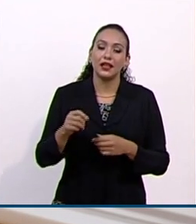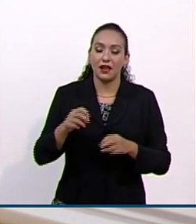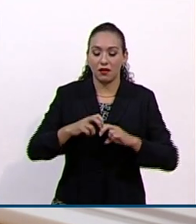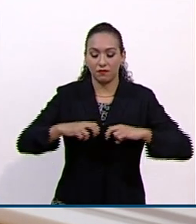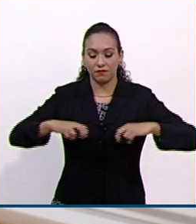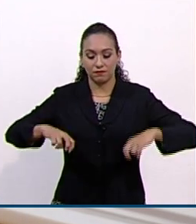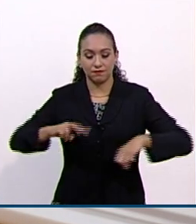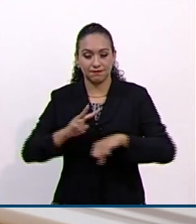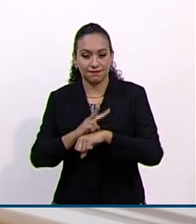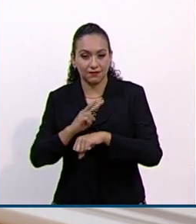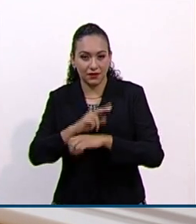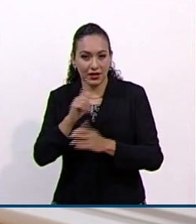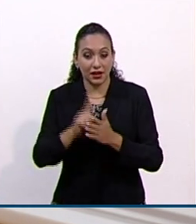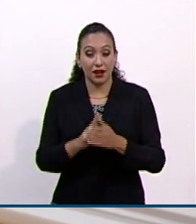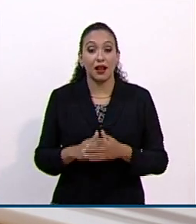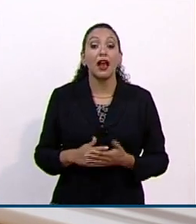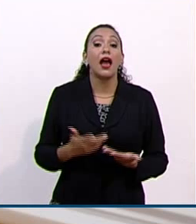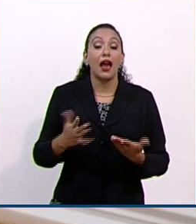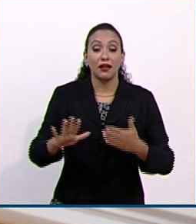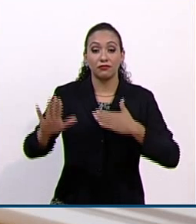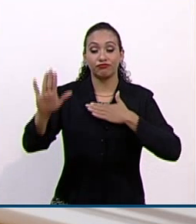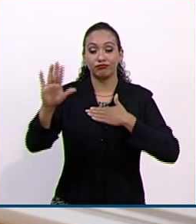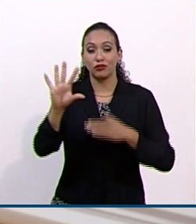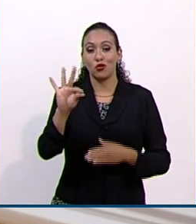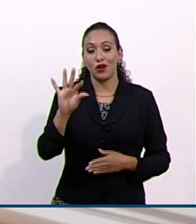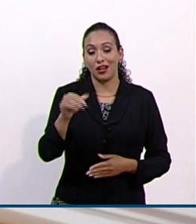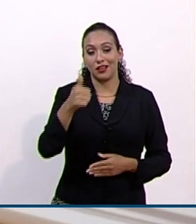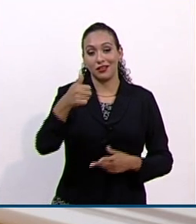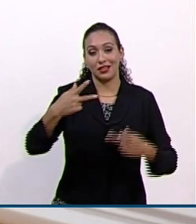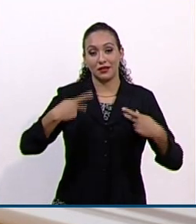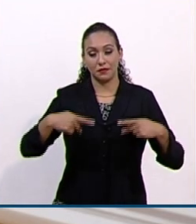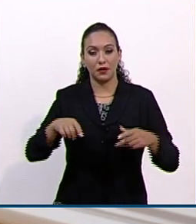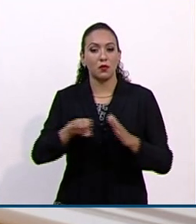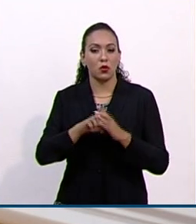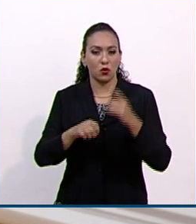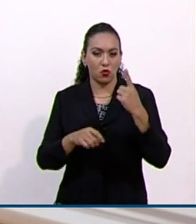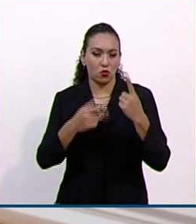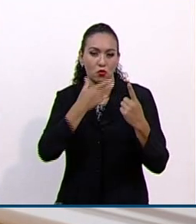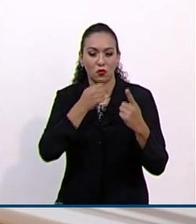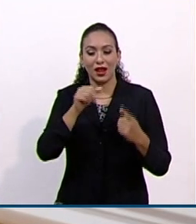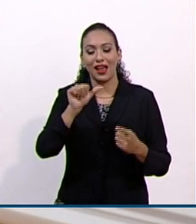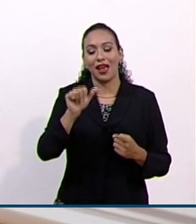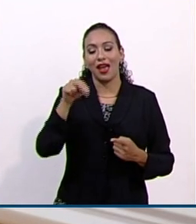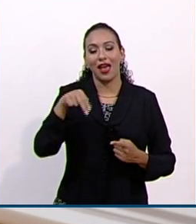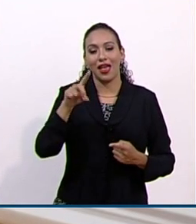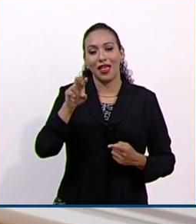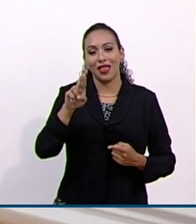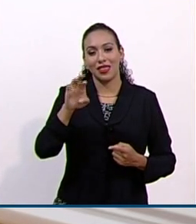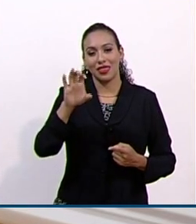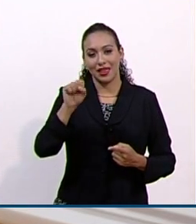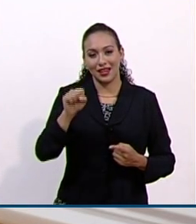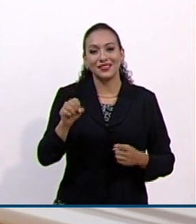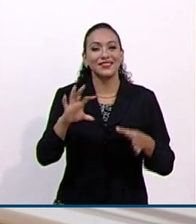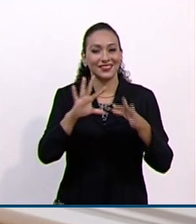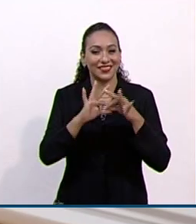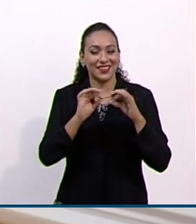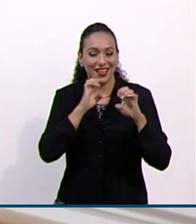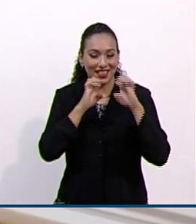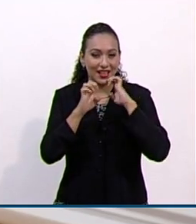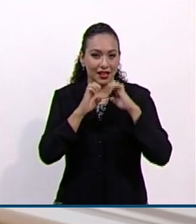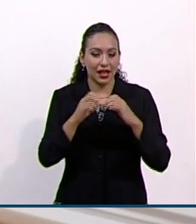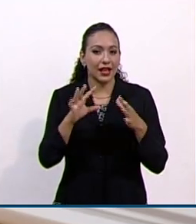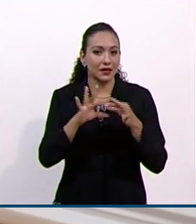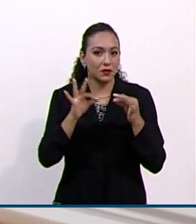46 personas juzgadoras. Entre ellas se encuentra Andrés Muñoz Ochoa, quien explicó a las cámaras de Justicia TV